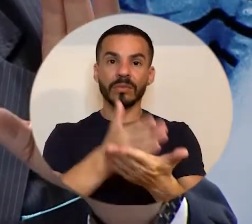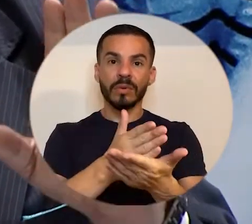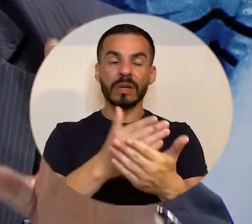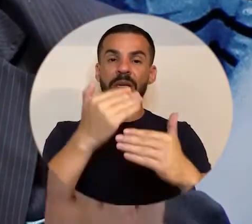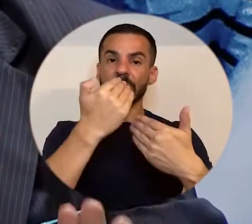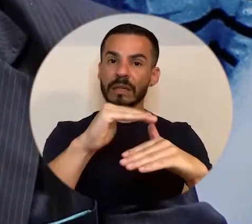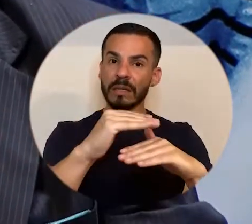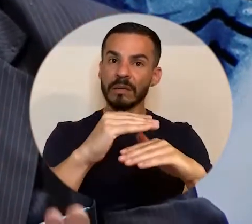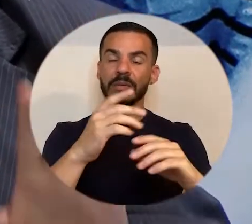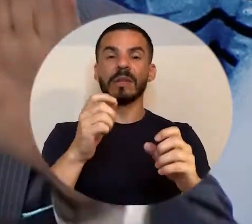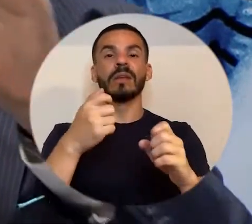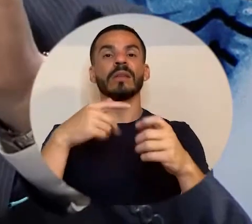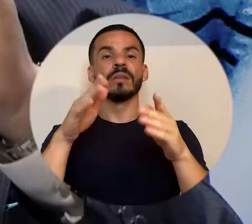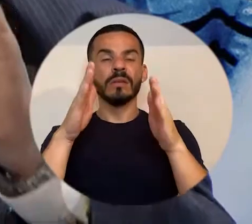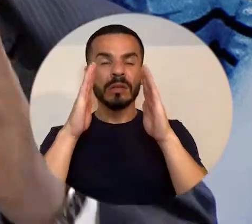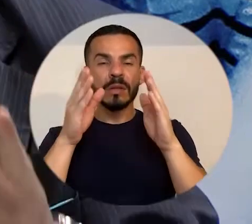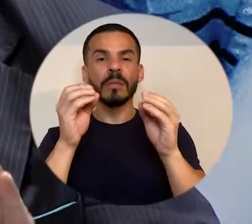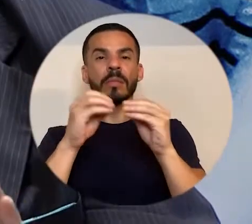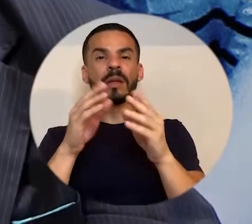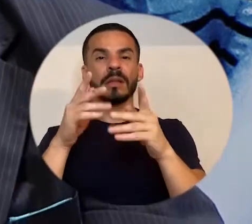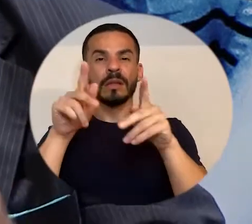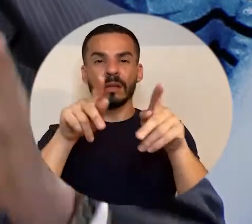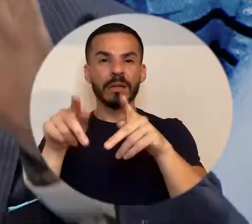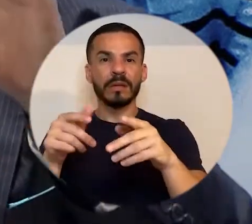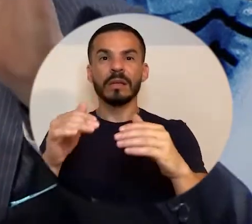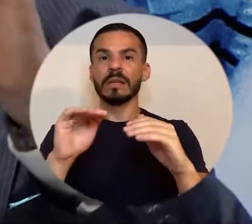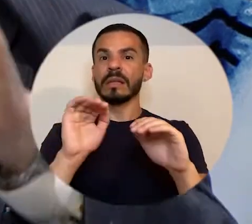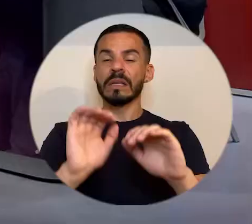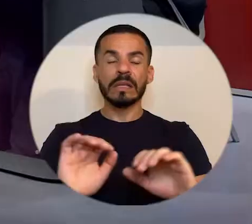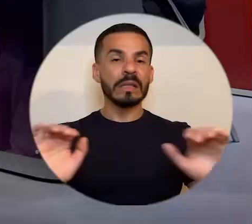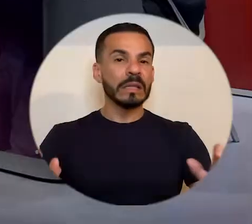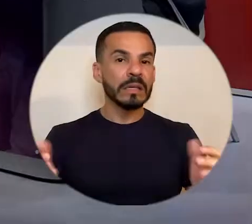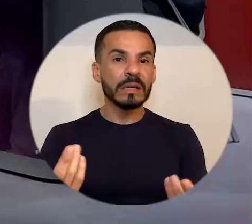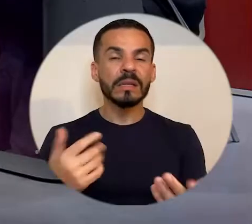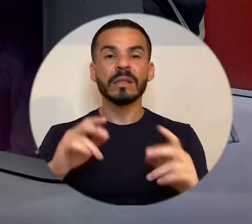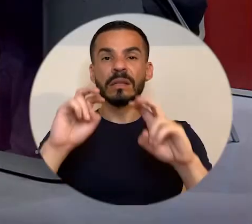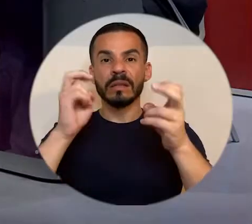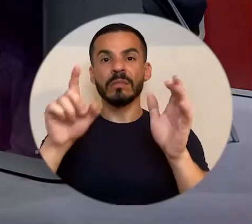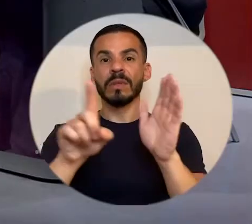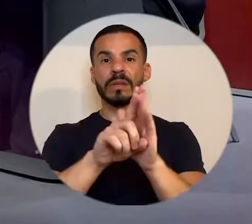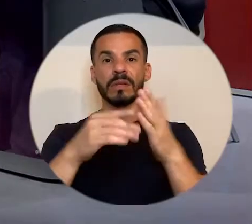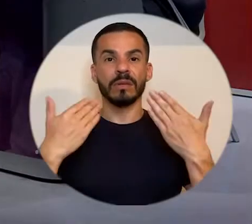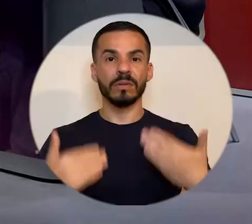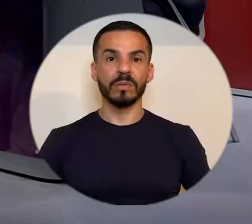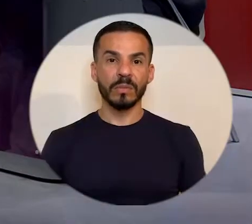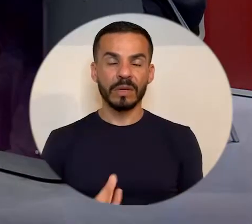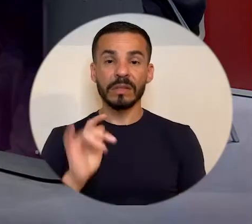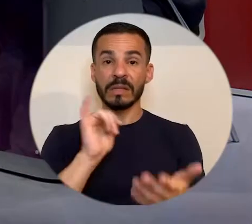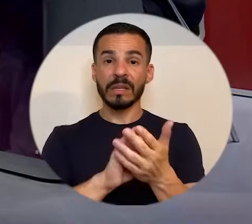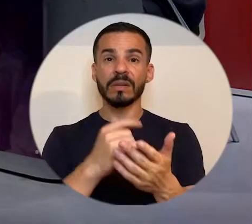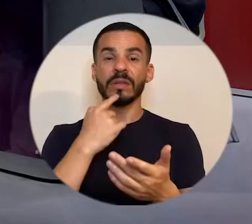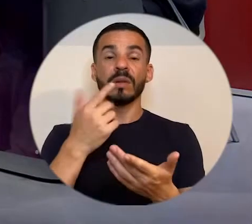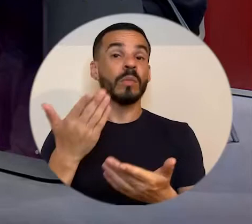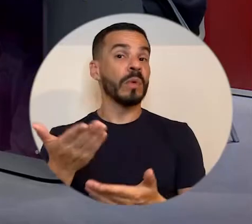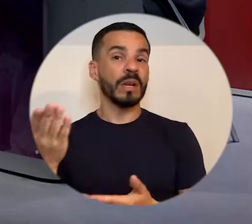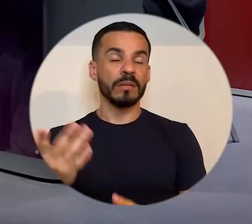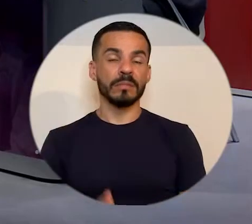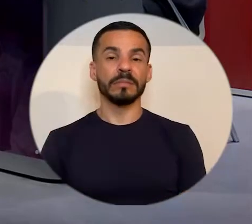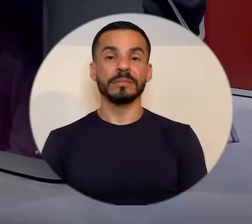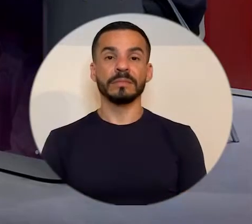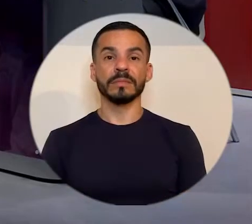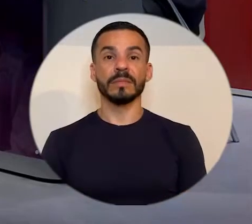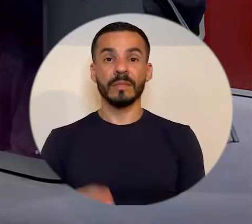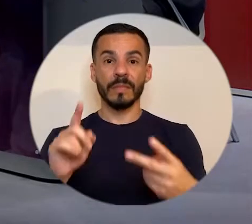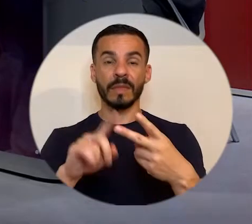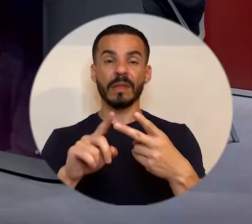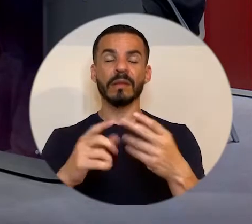controles, vamos a poner límites, vamos a tratar mejor a la gente y vamos a tocar lo que son niñas y niñas y los temas de derechos humanos. Eso lo dijeron como